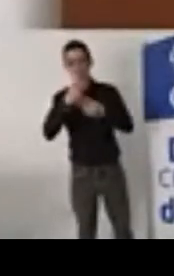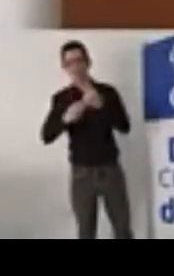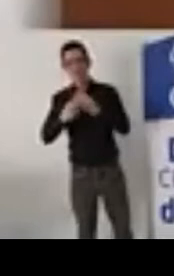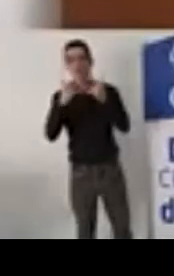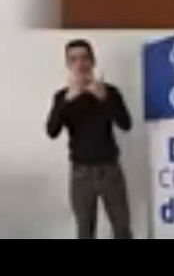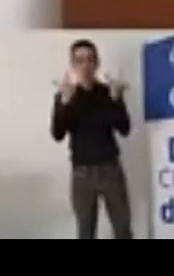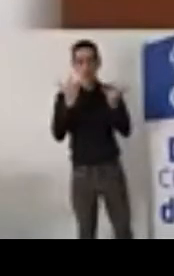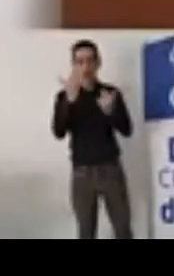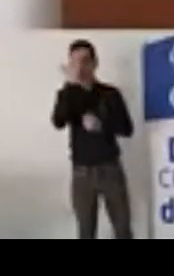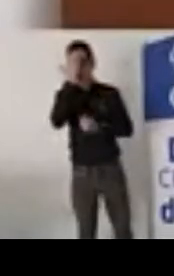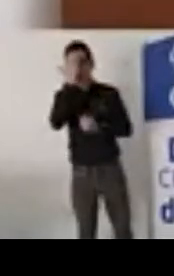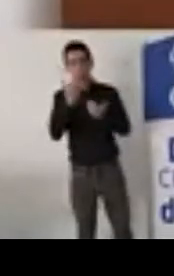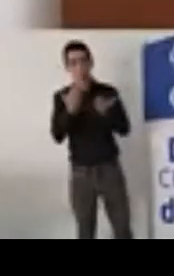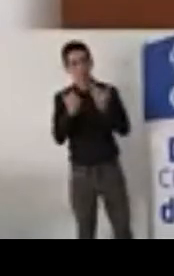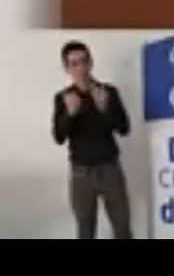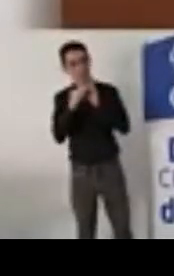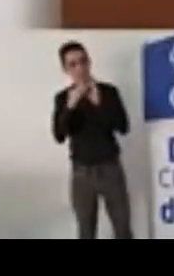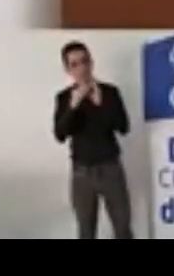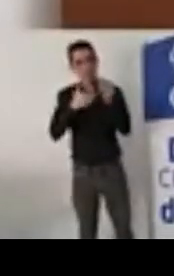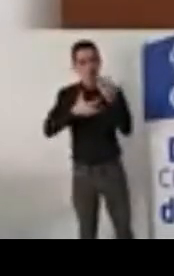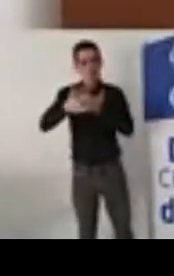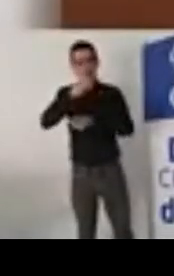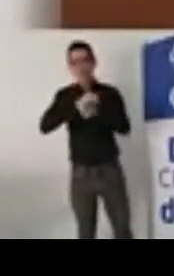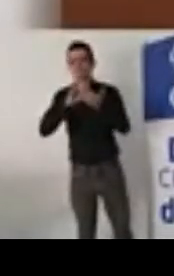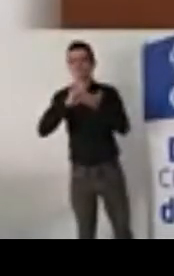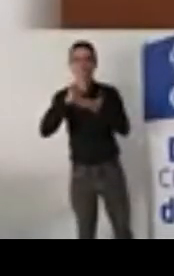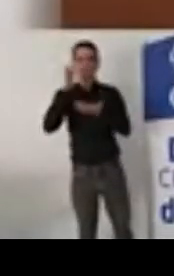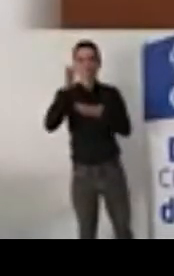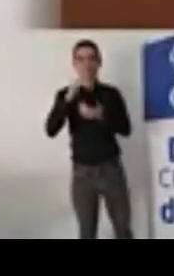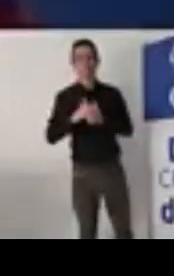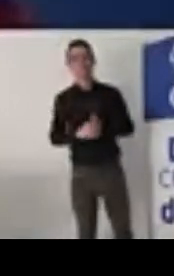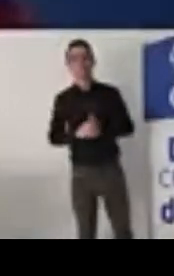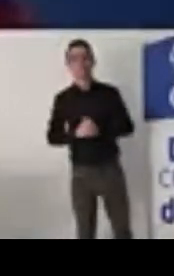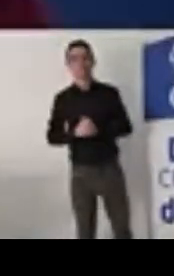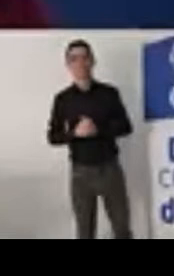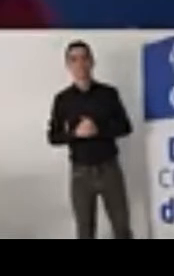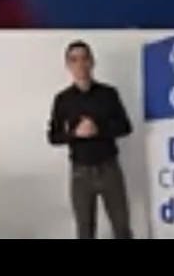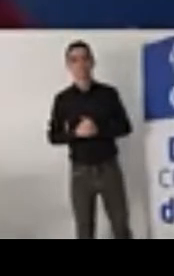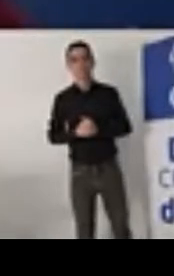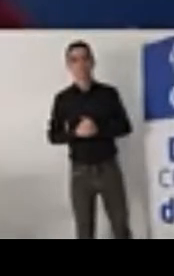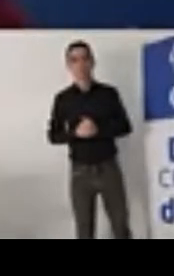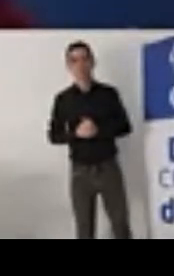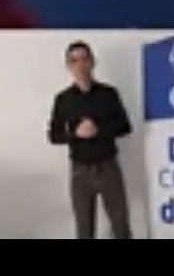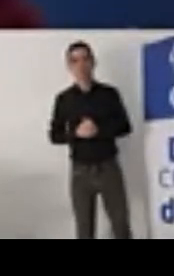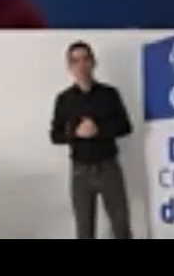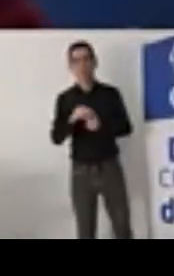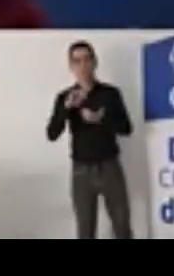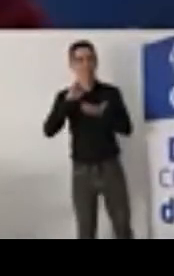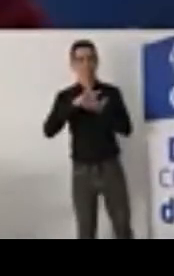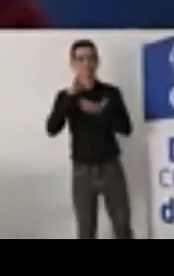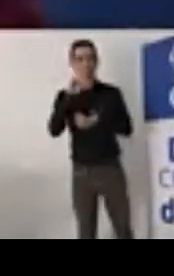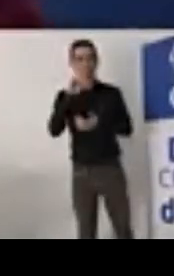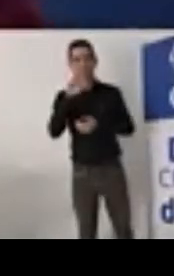compartir sus buenas prácticas. Muchas gracias. Muchas gracias, Dorian, por estas palabras. Y